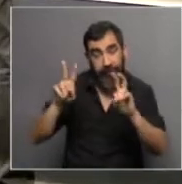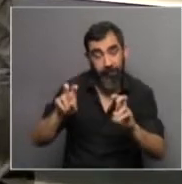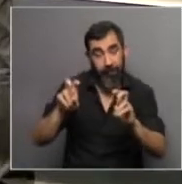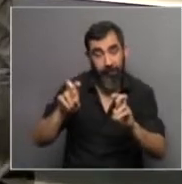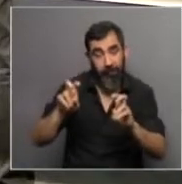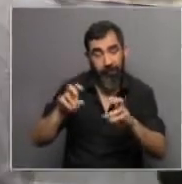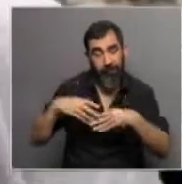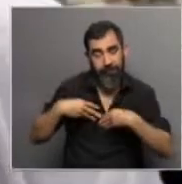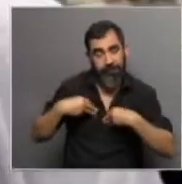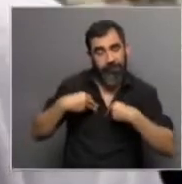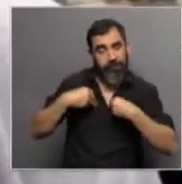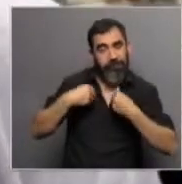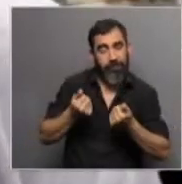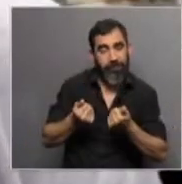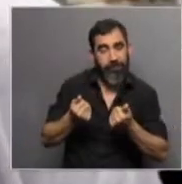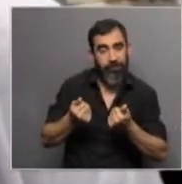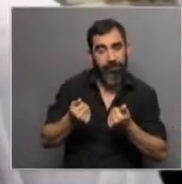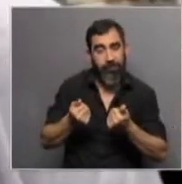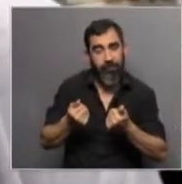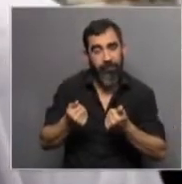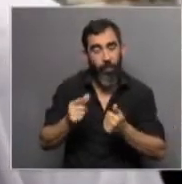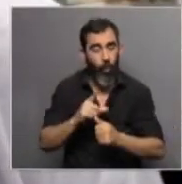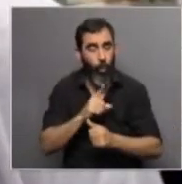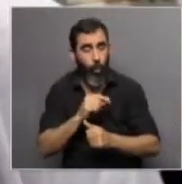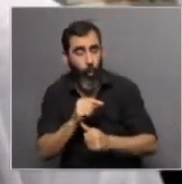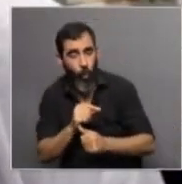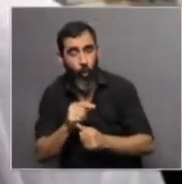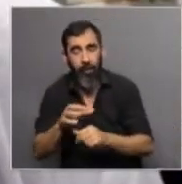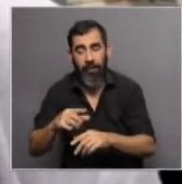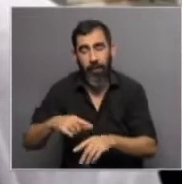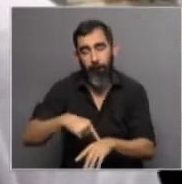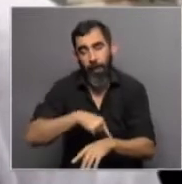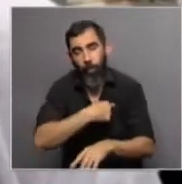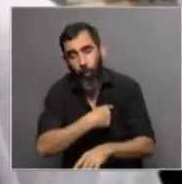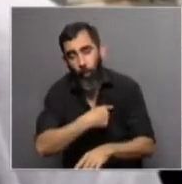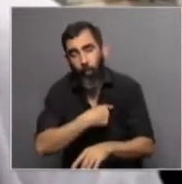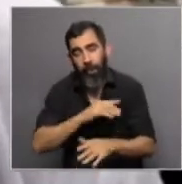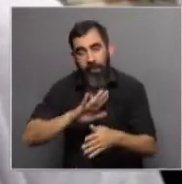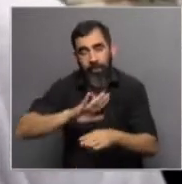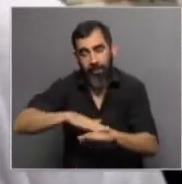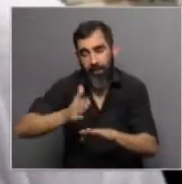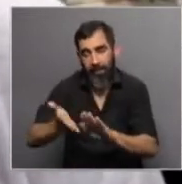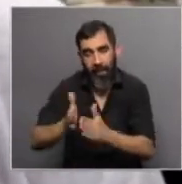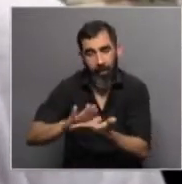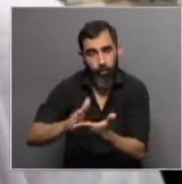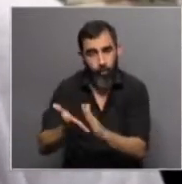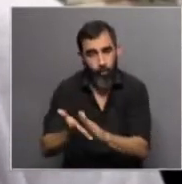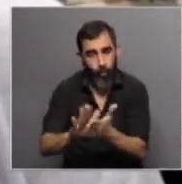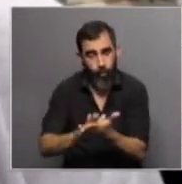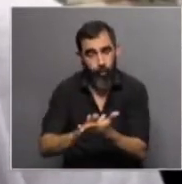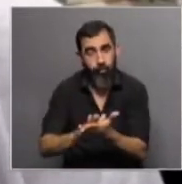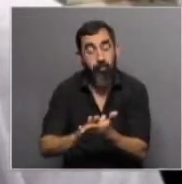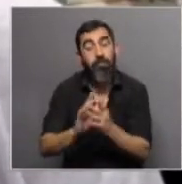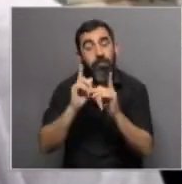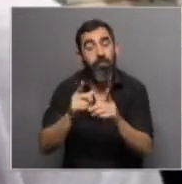la percepción del dolor, de la temperatura y del tacto, va a un